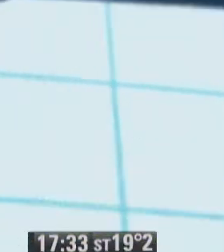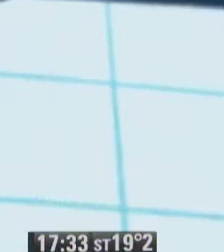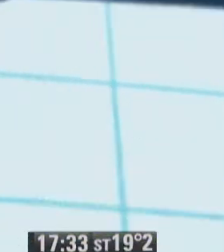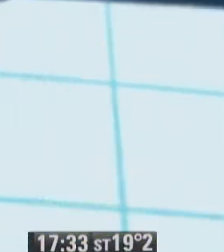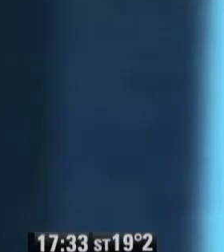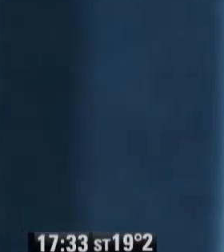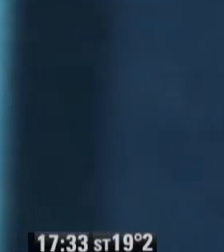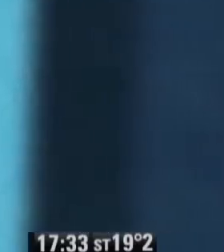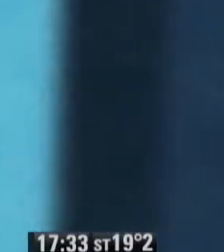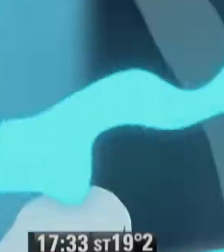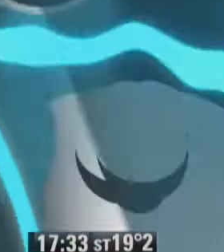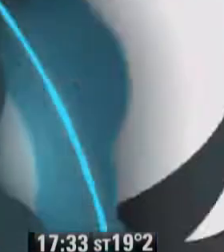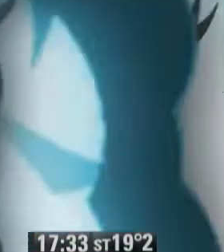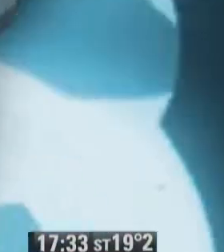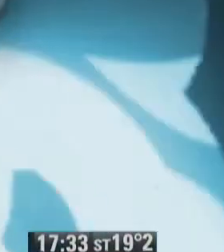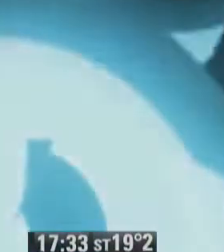¡Sofía! ¡Sofía! ¡Zapata!